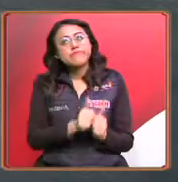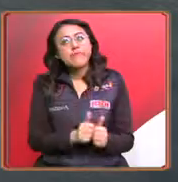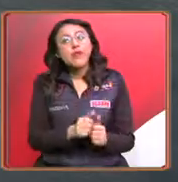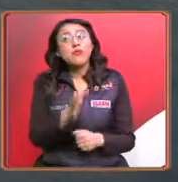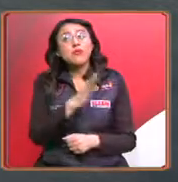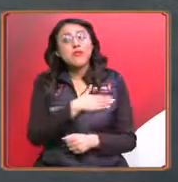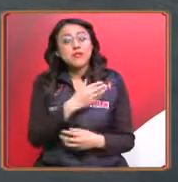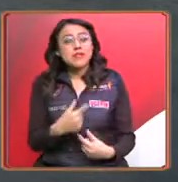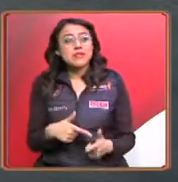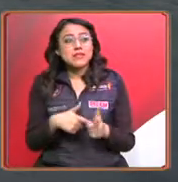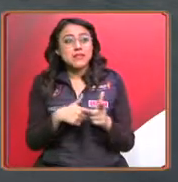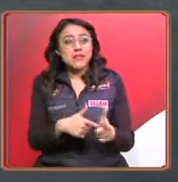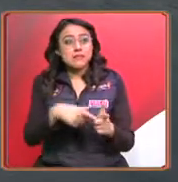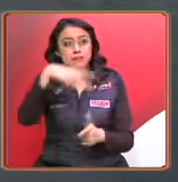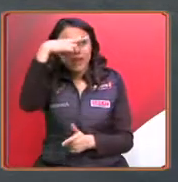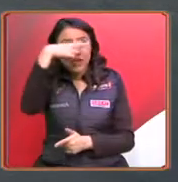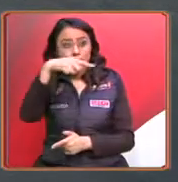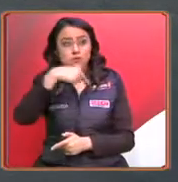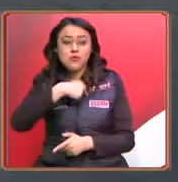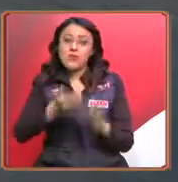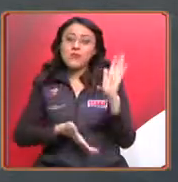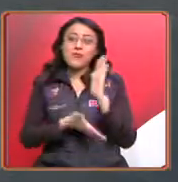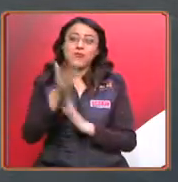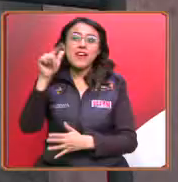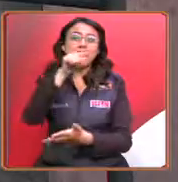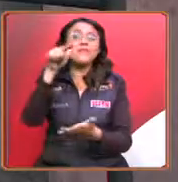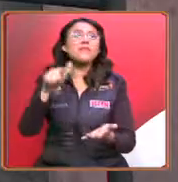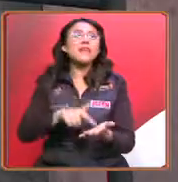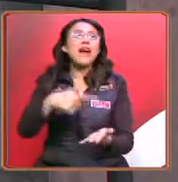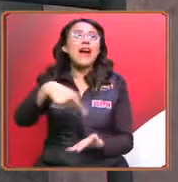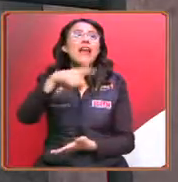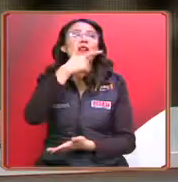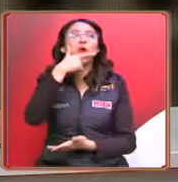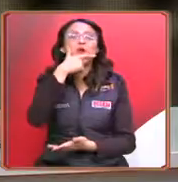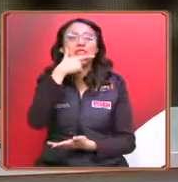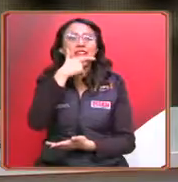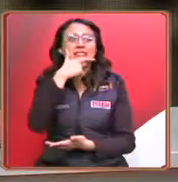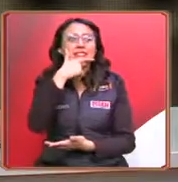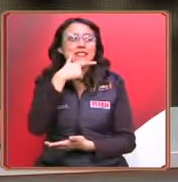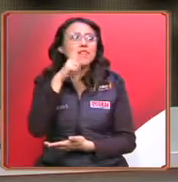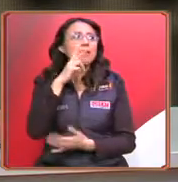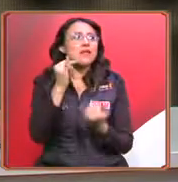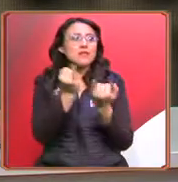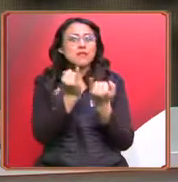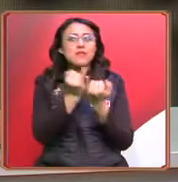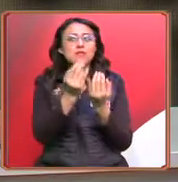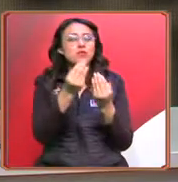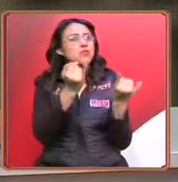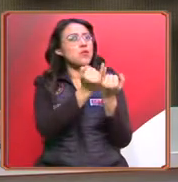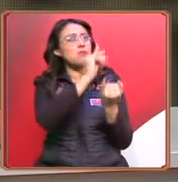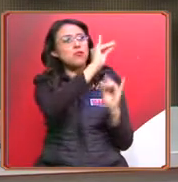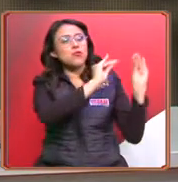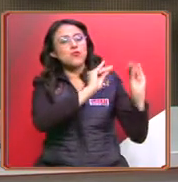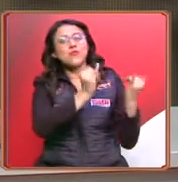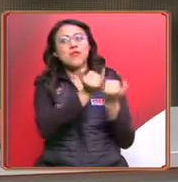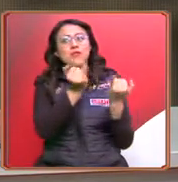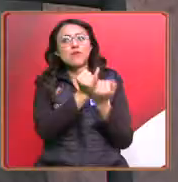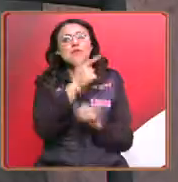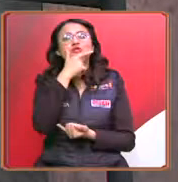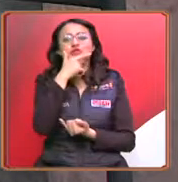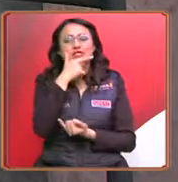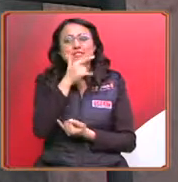México. Yo ando por Londres. Esta dualidad que tenemos. Oye, Oscar, pon al urbano también bastante inglés, ¿no?